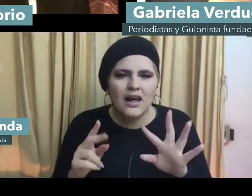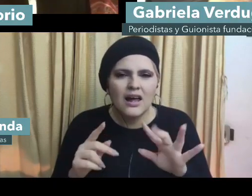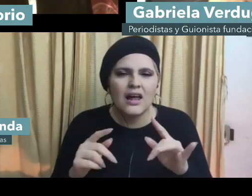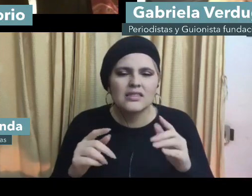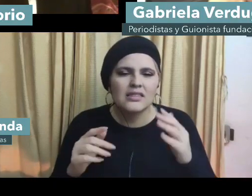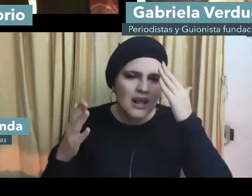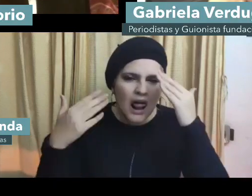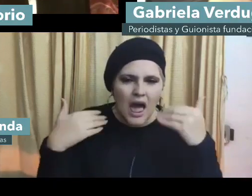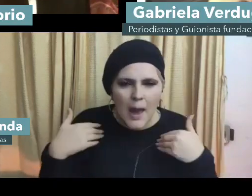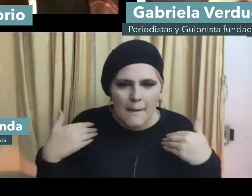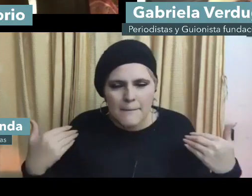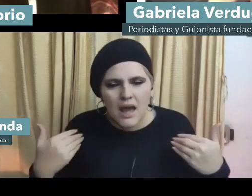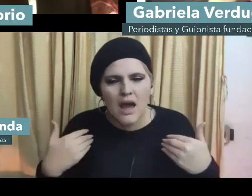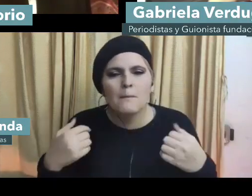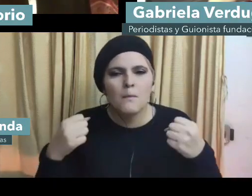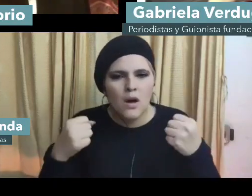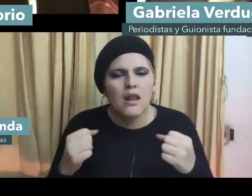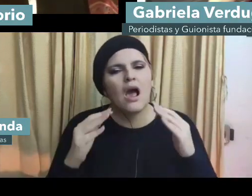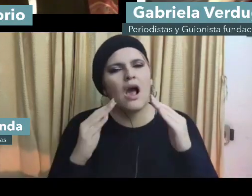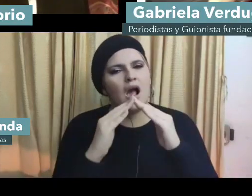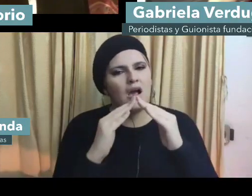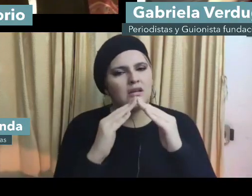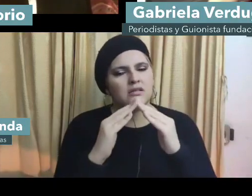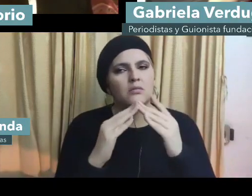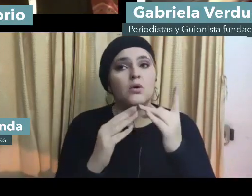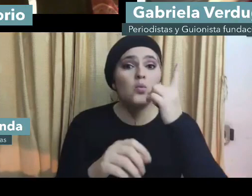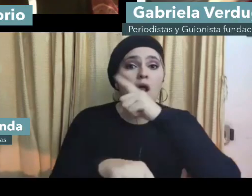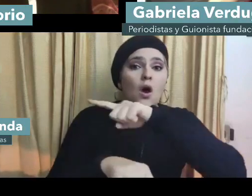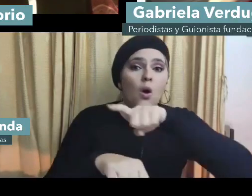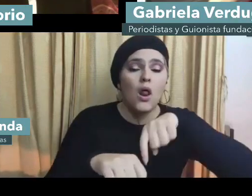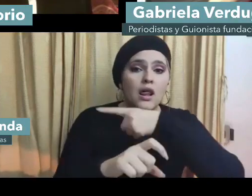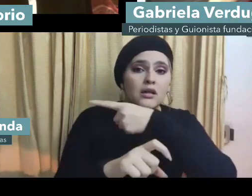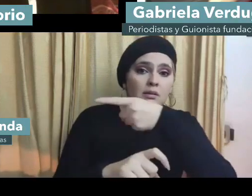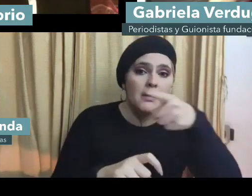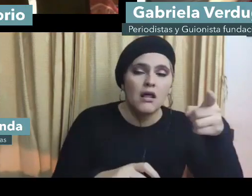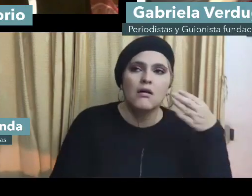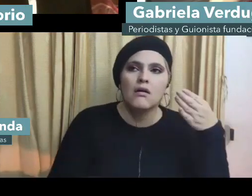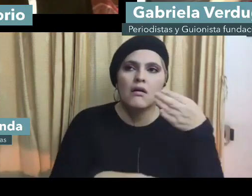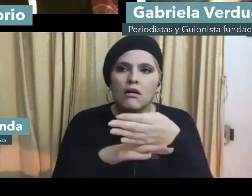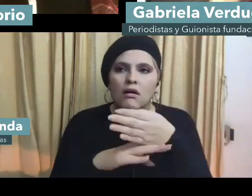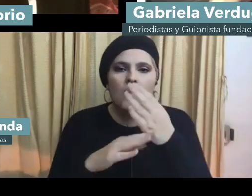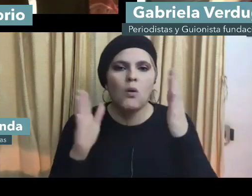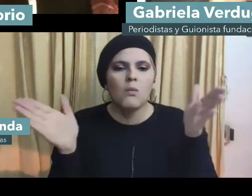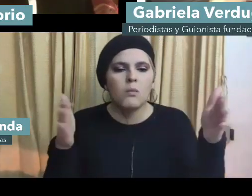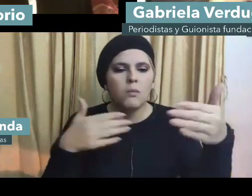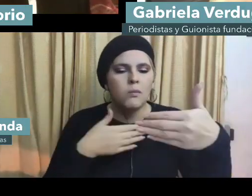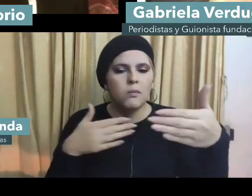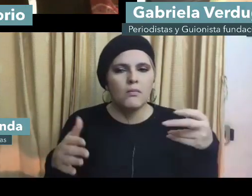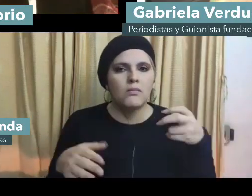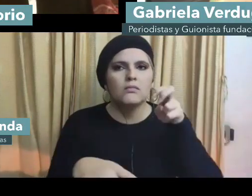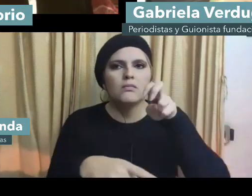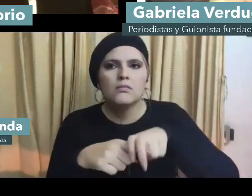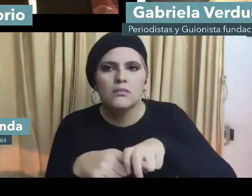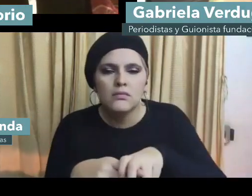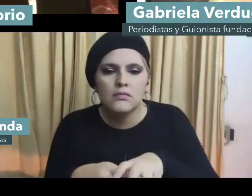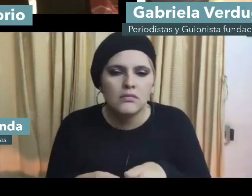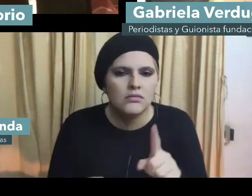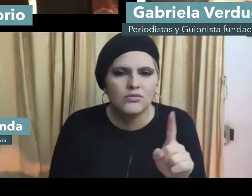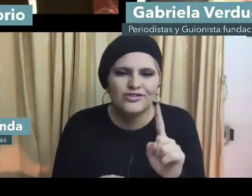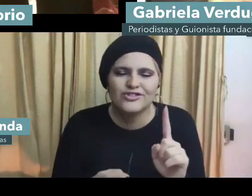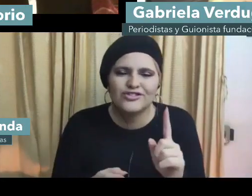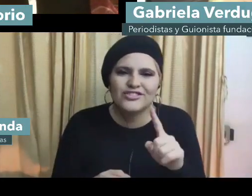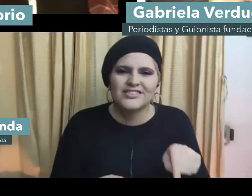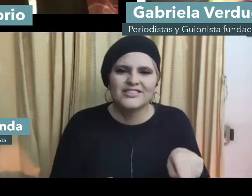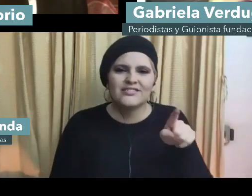replicable en casa. Porque si va 1 hora a la semana a hacerse encerrado en 4 paredes una terapia, no sirve para nada si no se generaliza en el hogar o en la